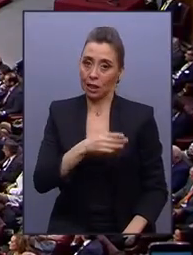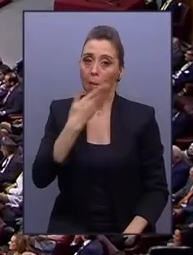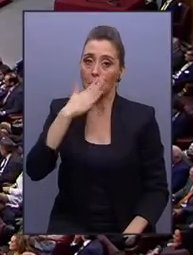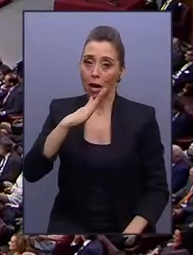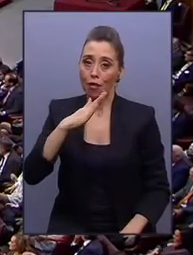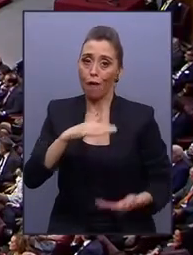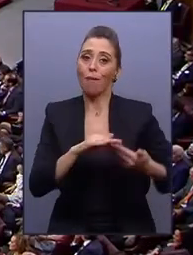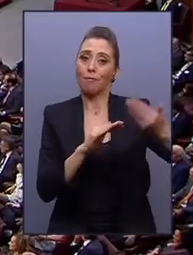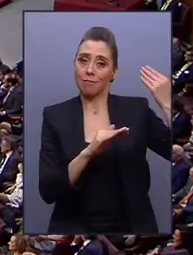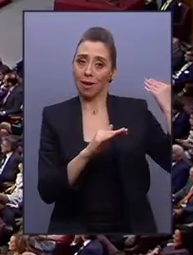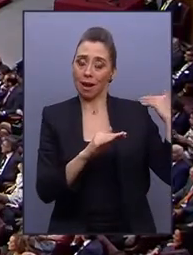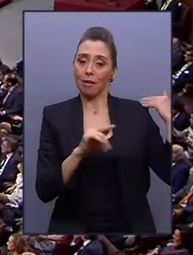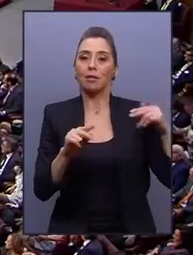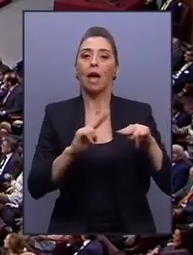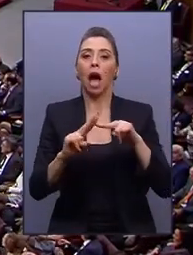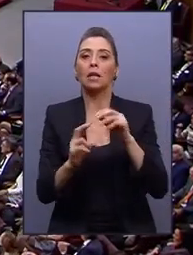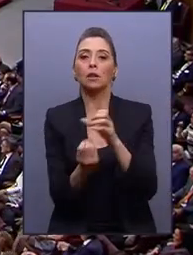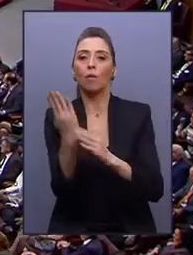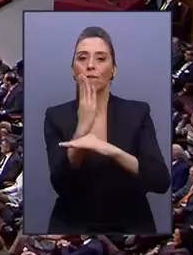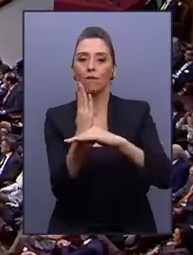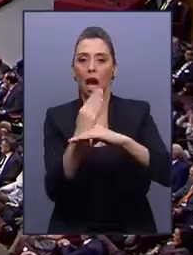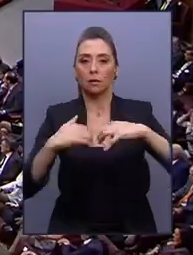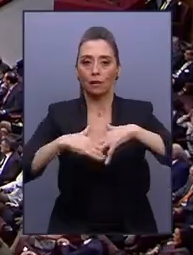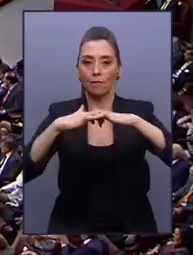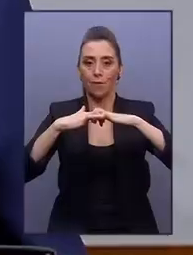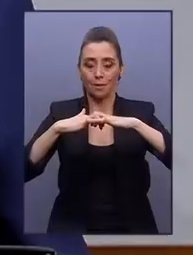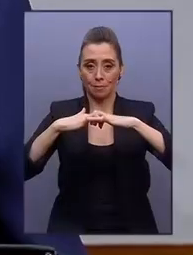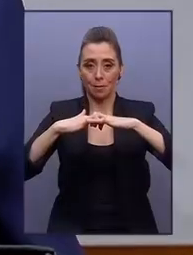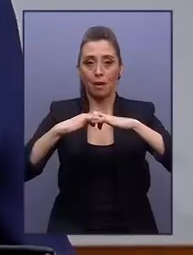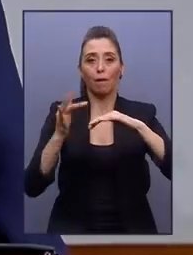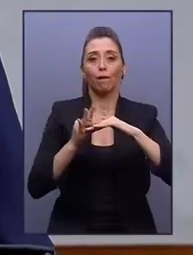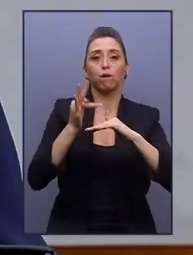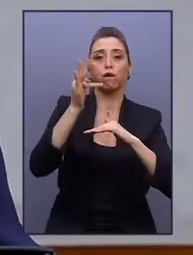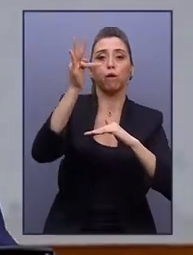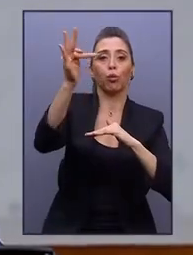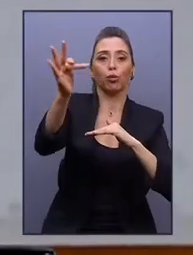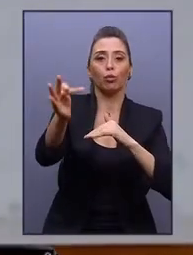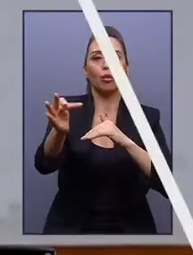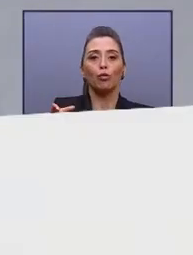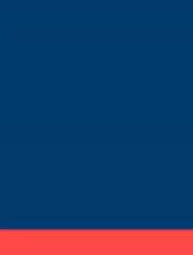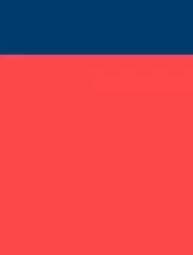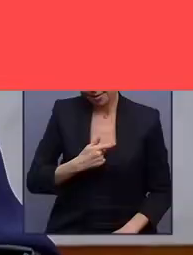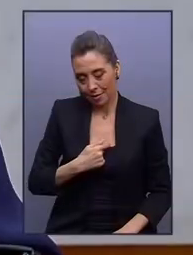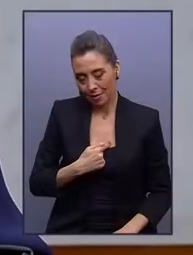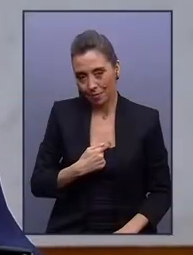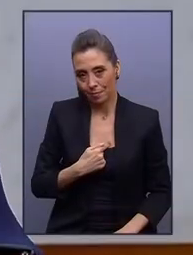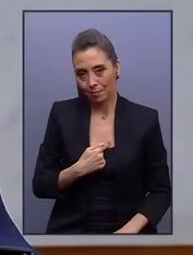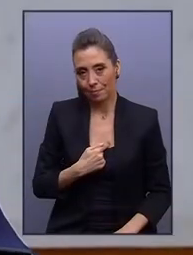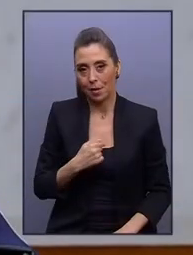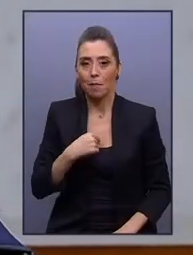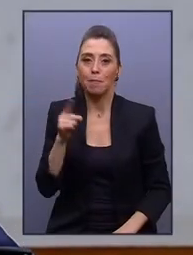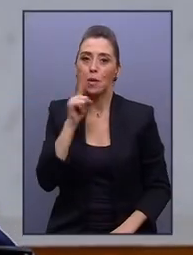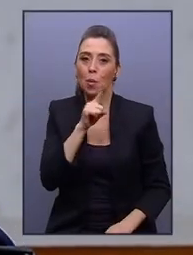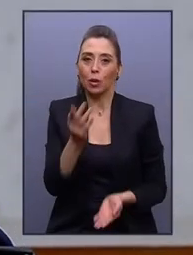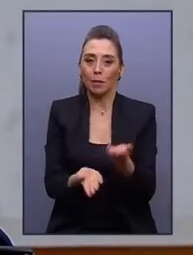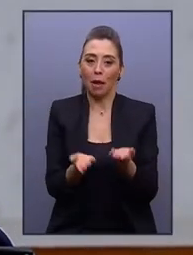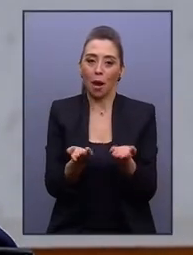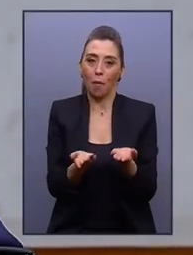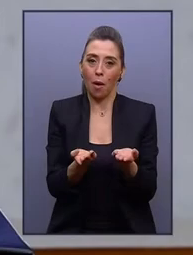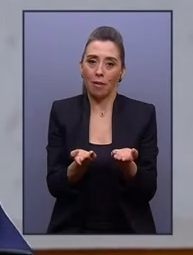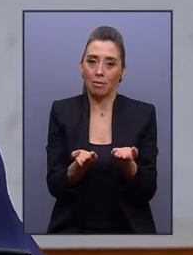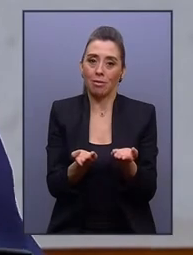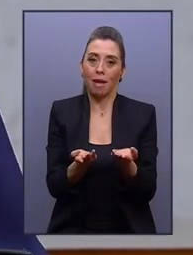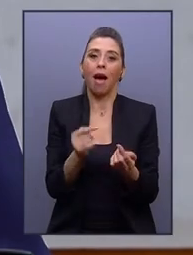que ayer porque estamos construyendo bases nuevas y sólidas para que el mañana supere al presente. Esta es mi última cuenta en este